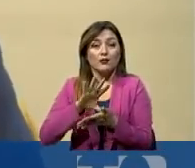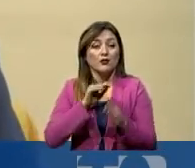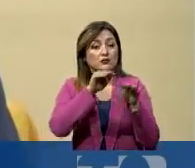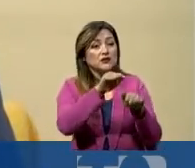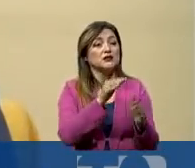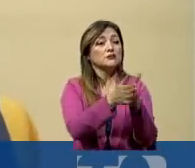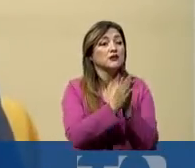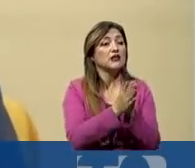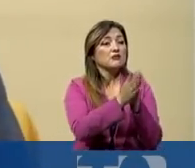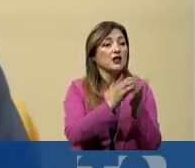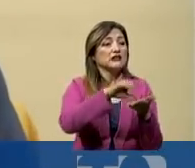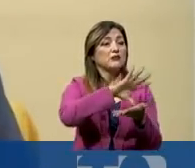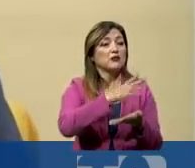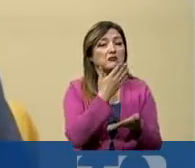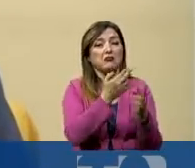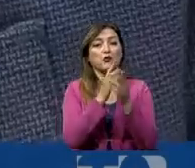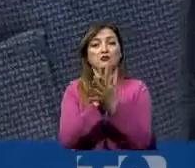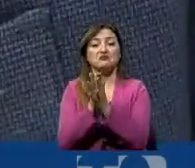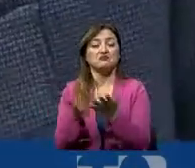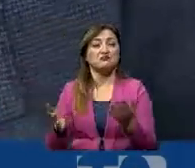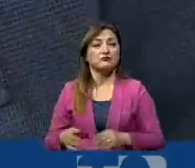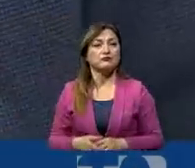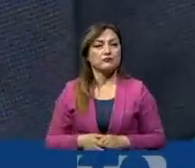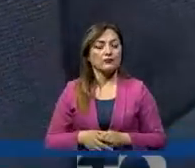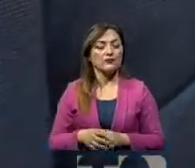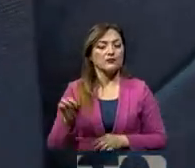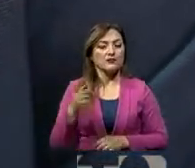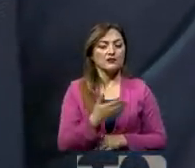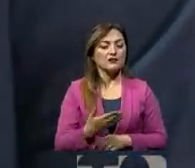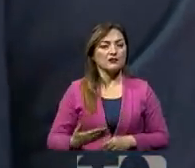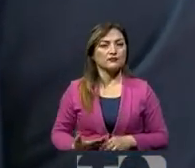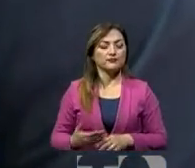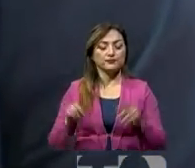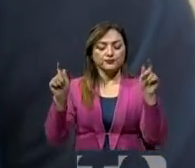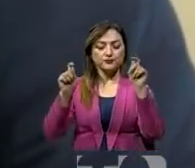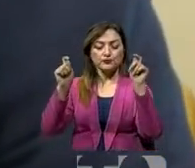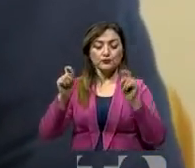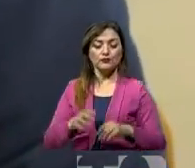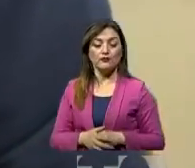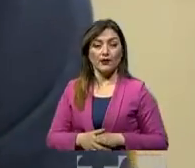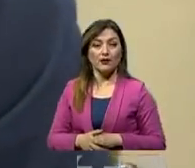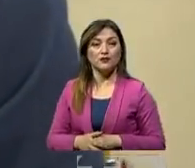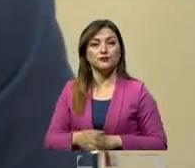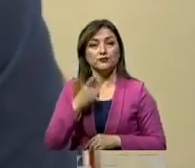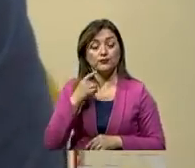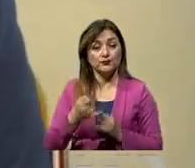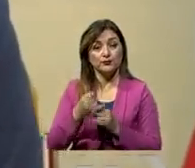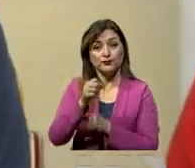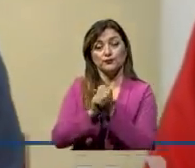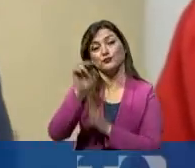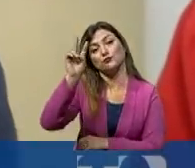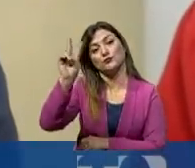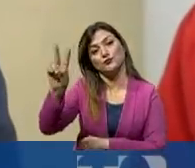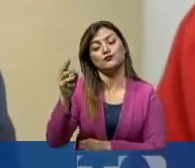respondido a los pedidos de los pacientes. Gustavo Dávila, presidente de la Fundación, indica que durante los dos últimos años